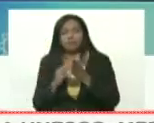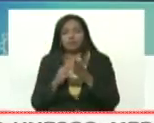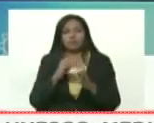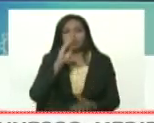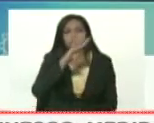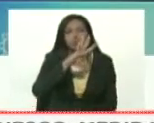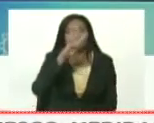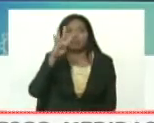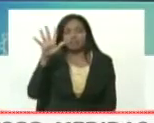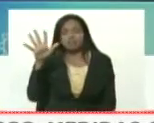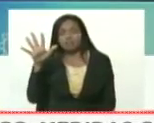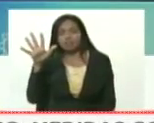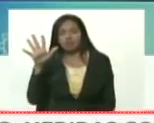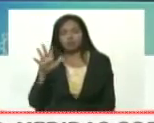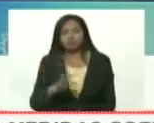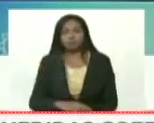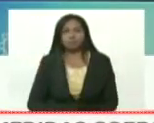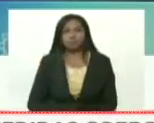935.789.445